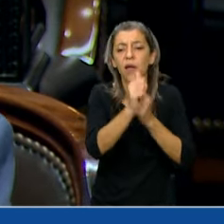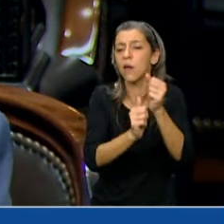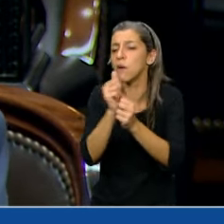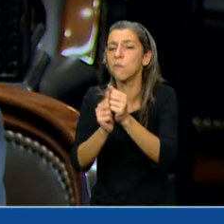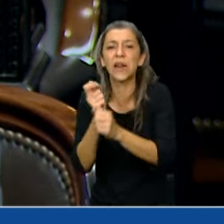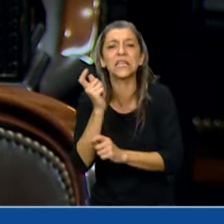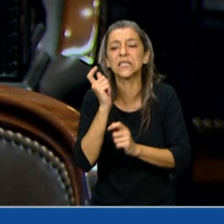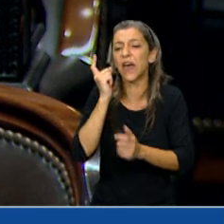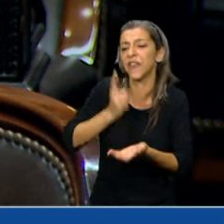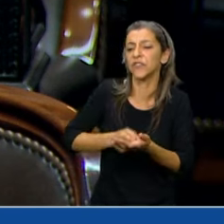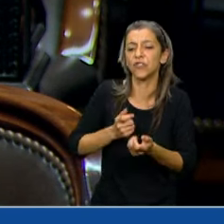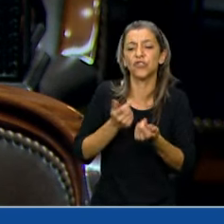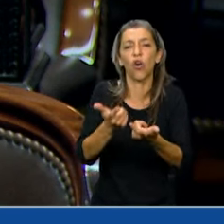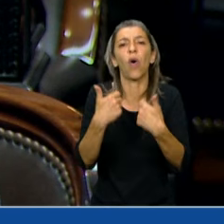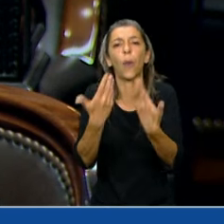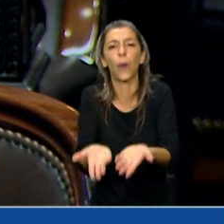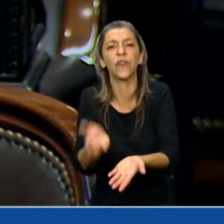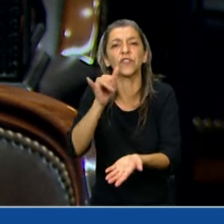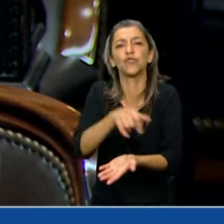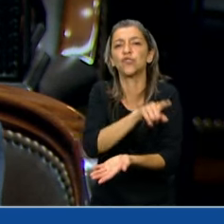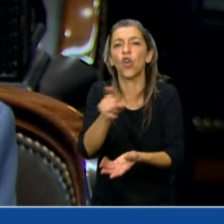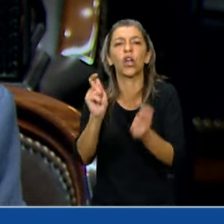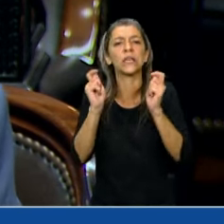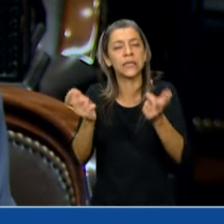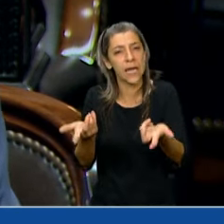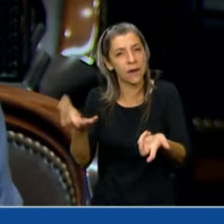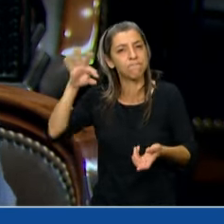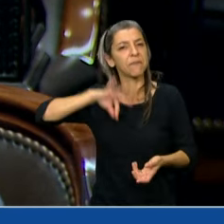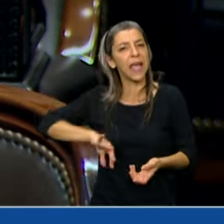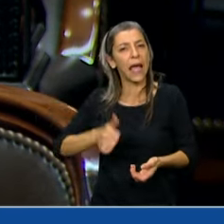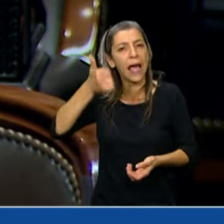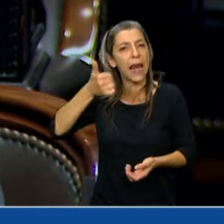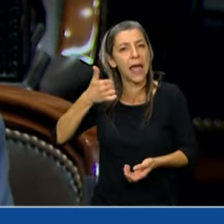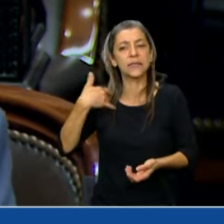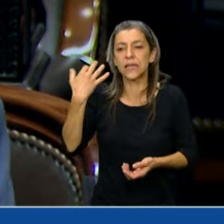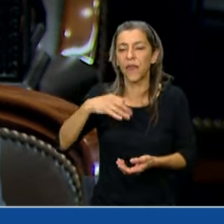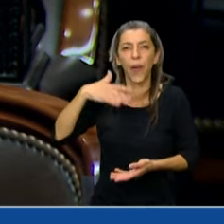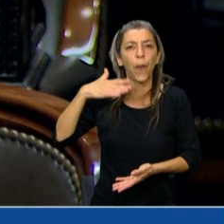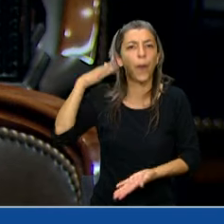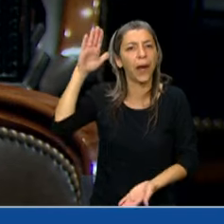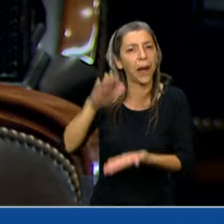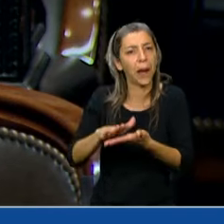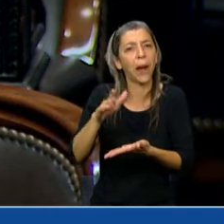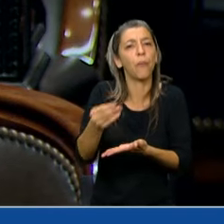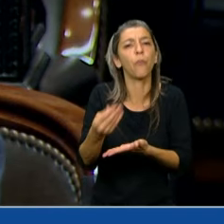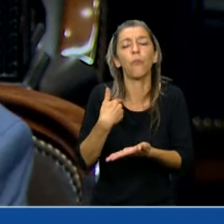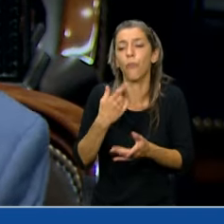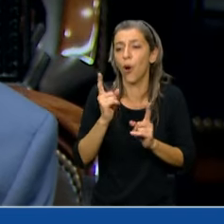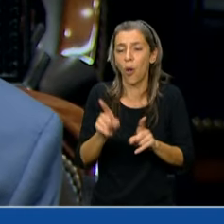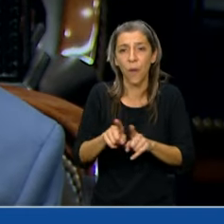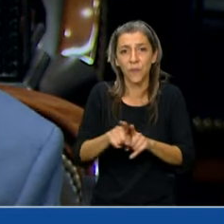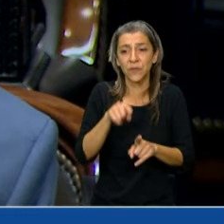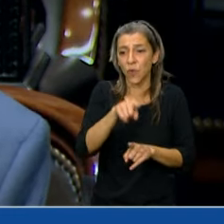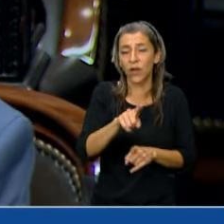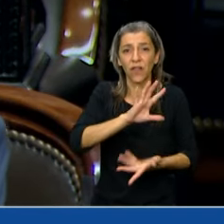con eso reducir ganancias Por qué a la misma industria o el mismo sector como es la explotación offshore no Le